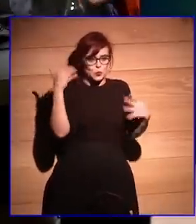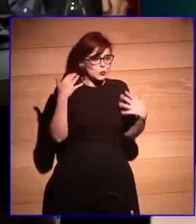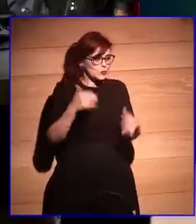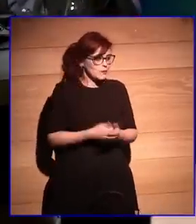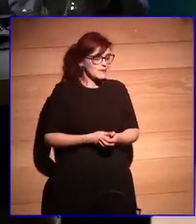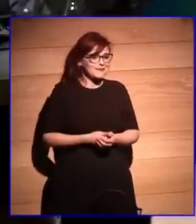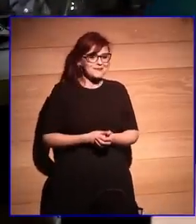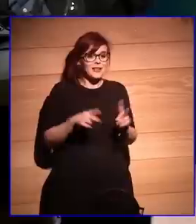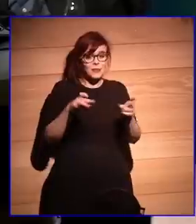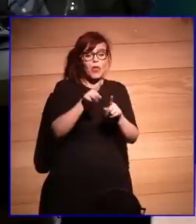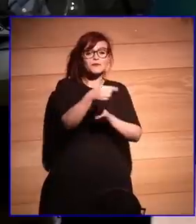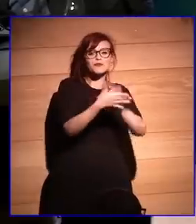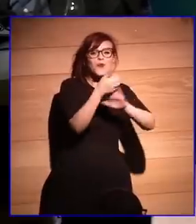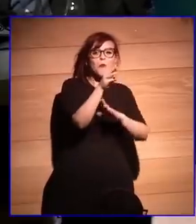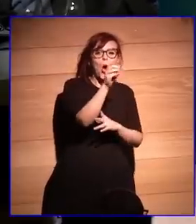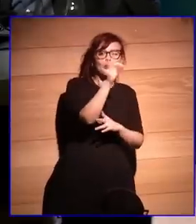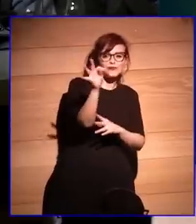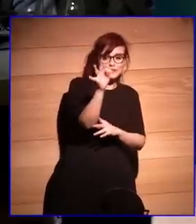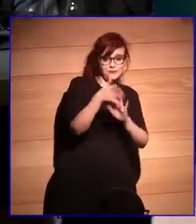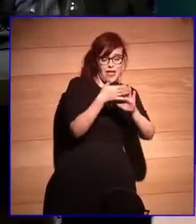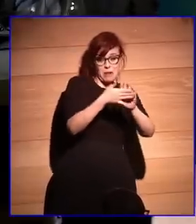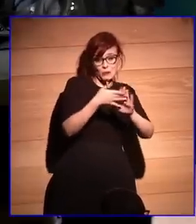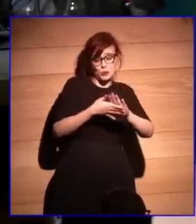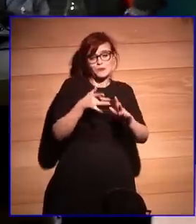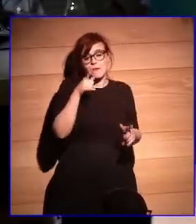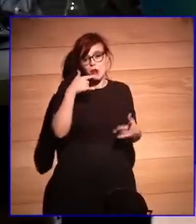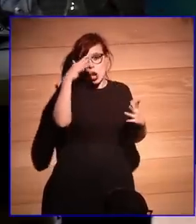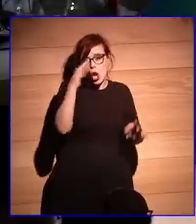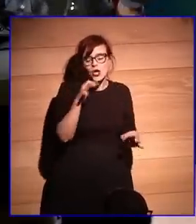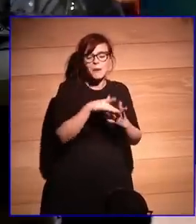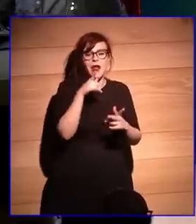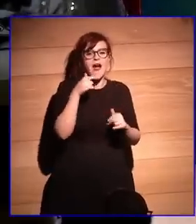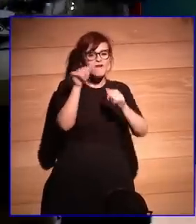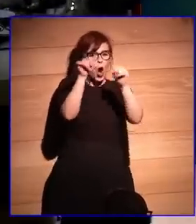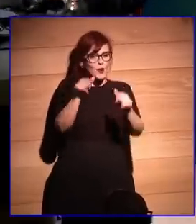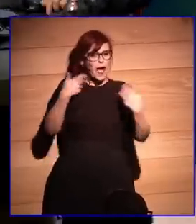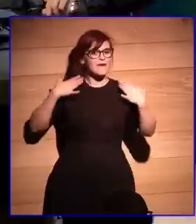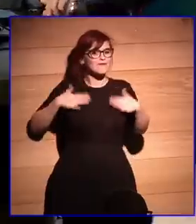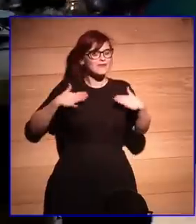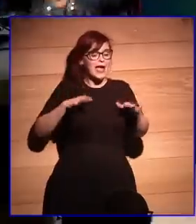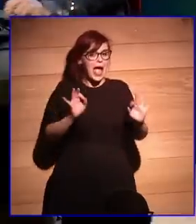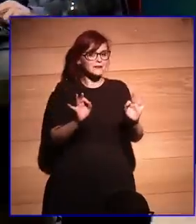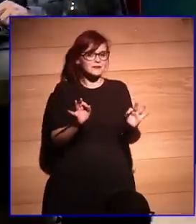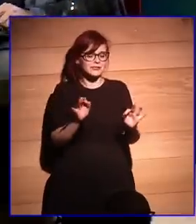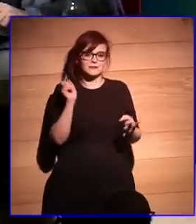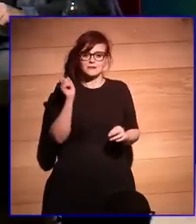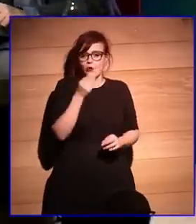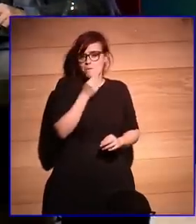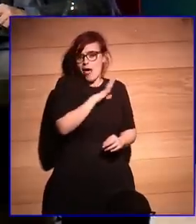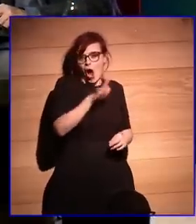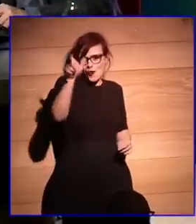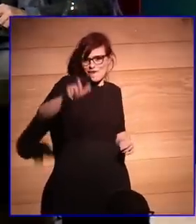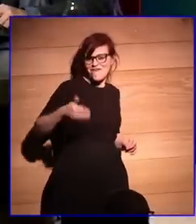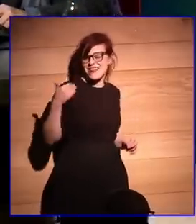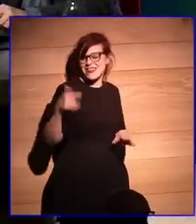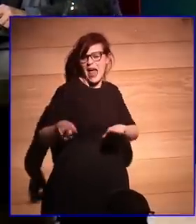Pol Pot, pero es verdad que los nazis, aparte de por motivos lógicos, la estética, todo, los ha convertido un poco en los mejores